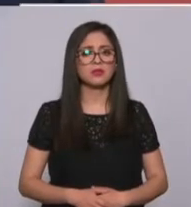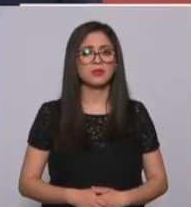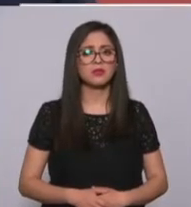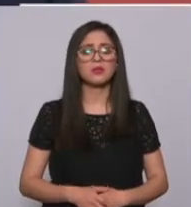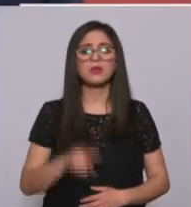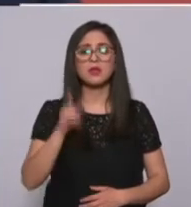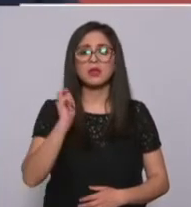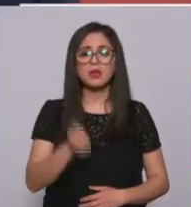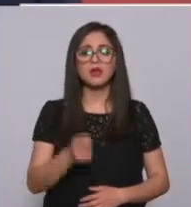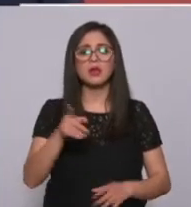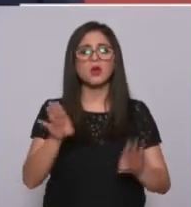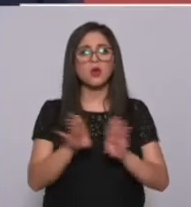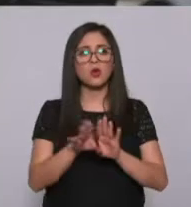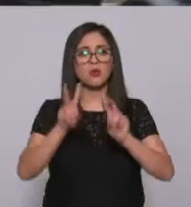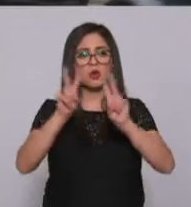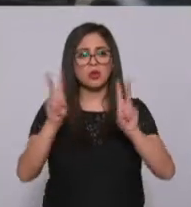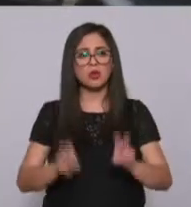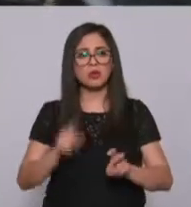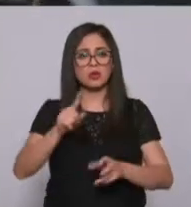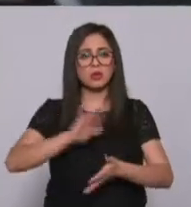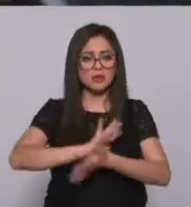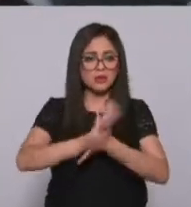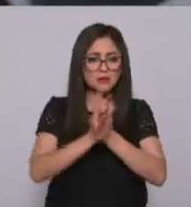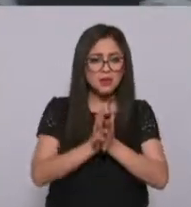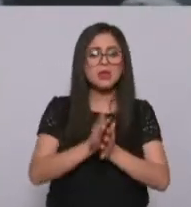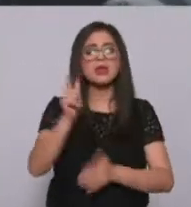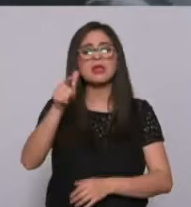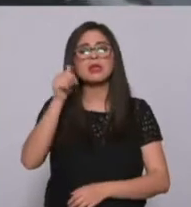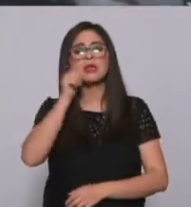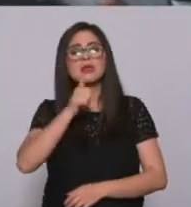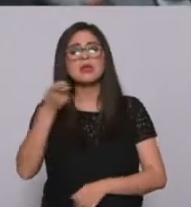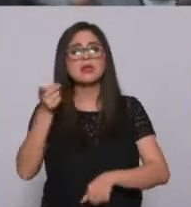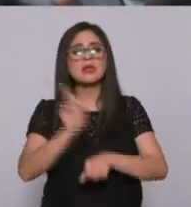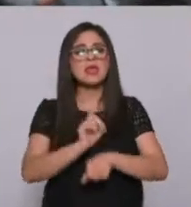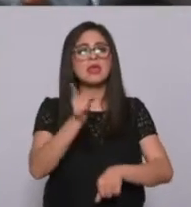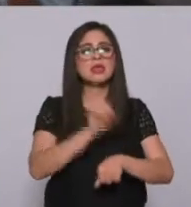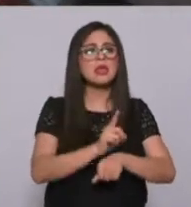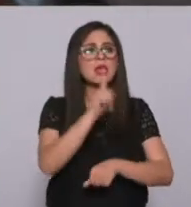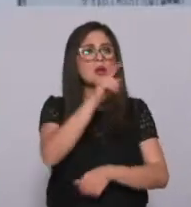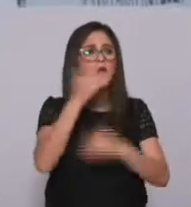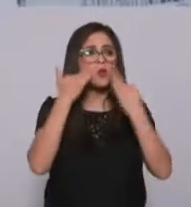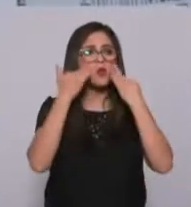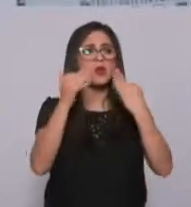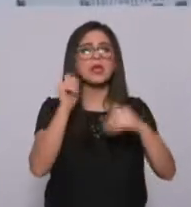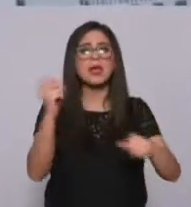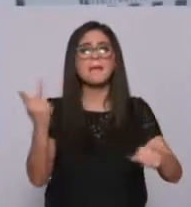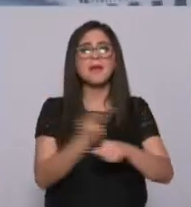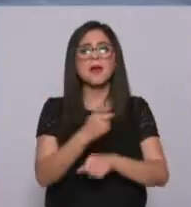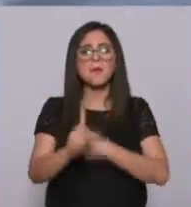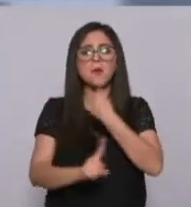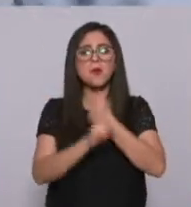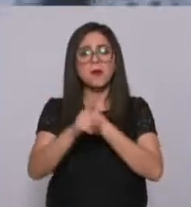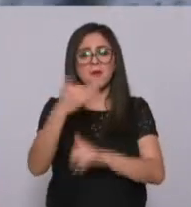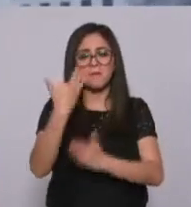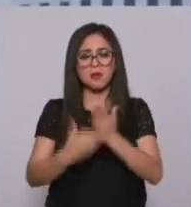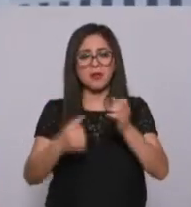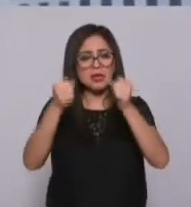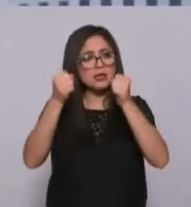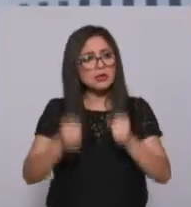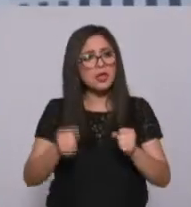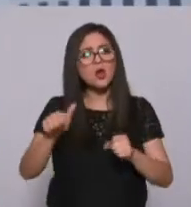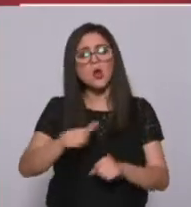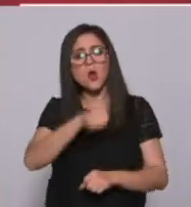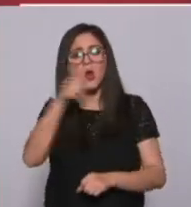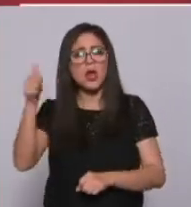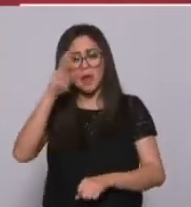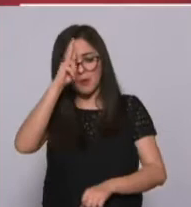un acto de discriminación. Dijo que todos los días atiende el problema de la inseguridad, incluidos los actos violentos contra las